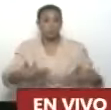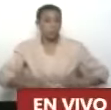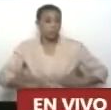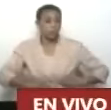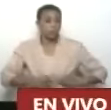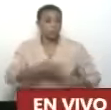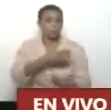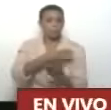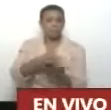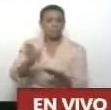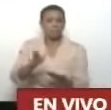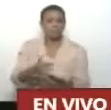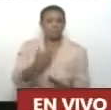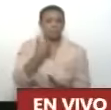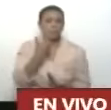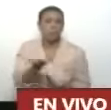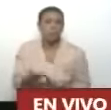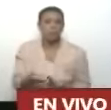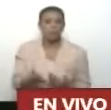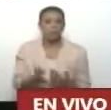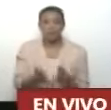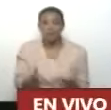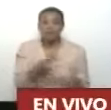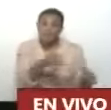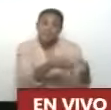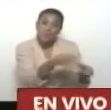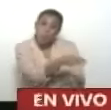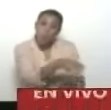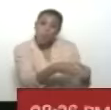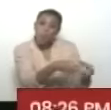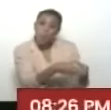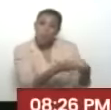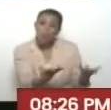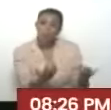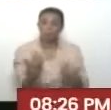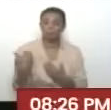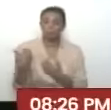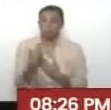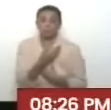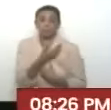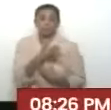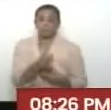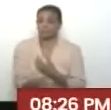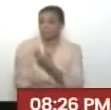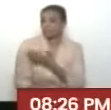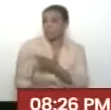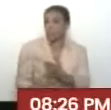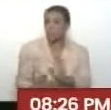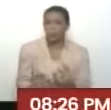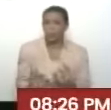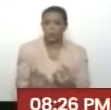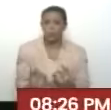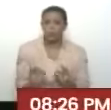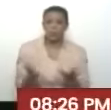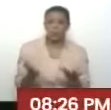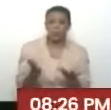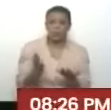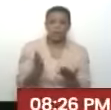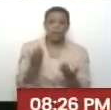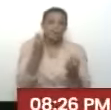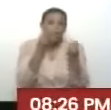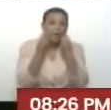despreciar lo nuestro. Exactamente. Así son ellos. Exactamente. Miran por encima del hombro del pueblo. Si le dan un beso se secan la